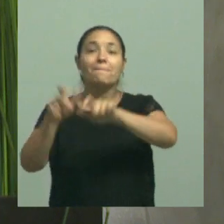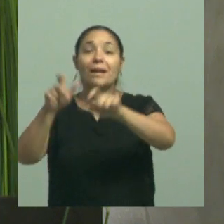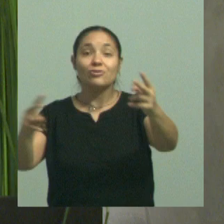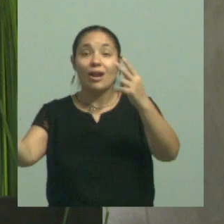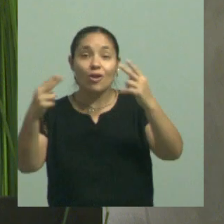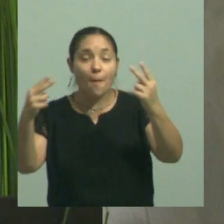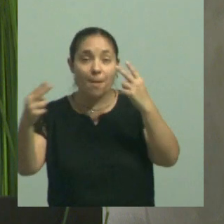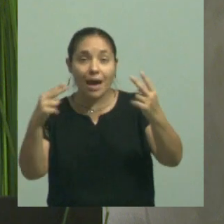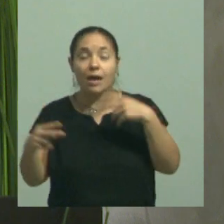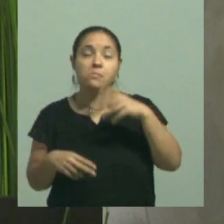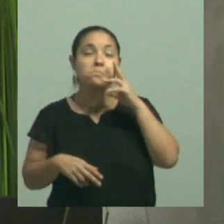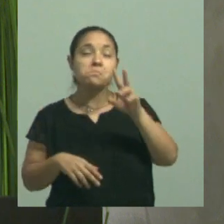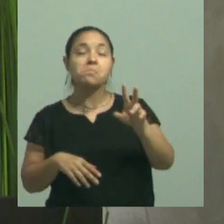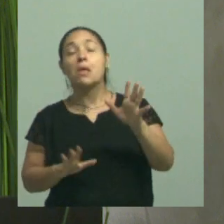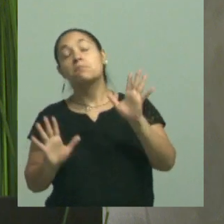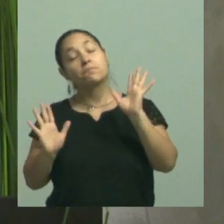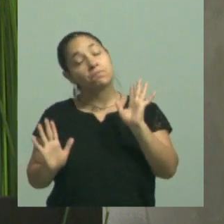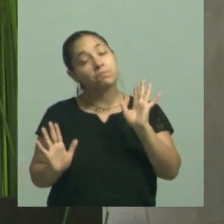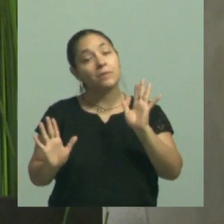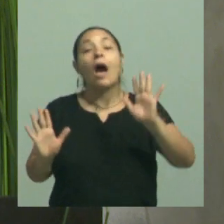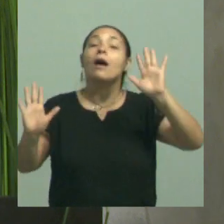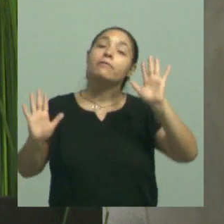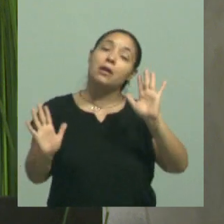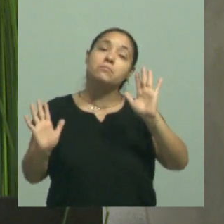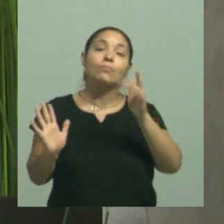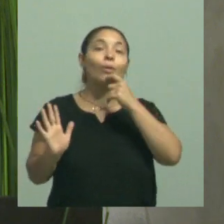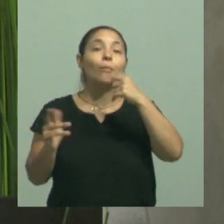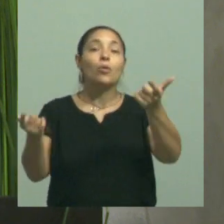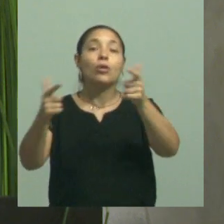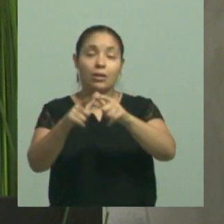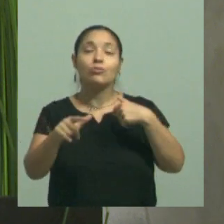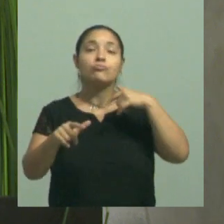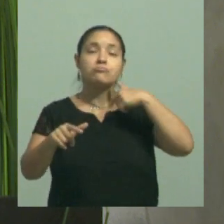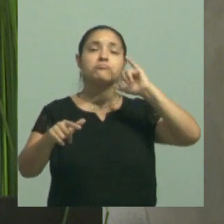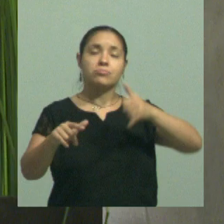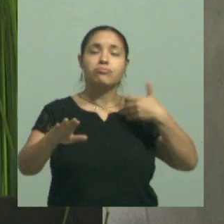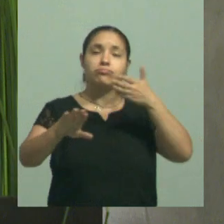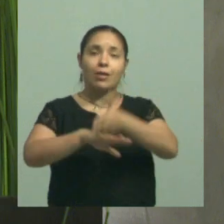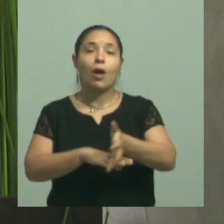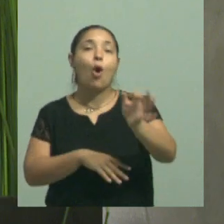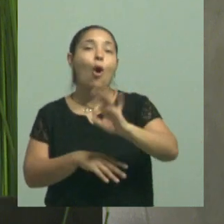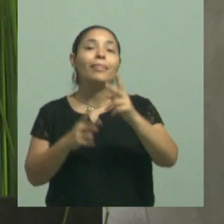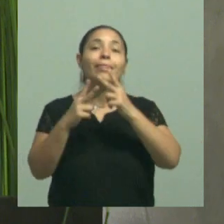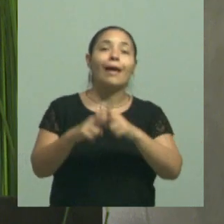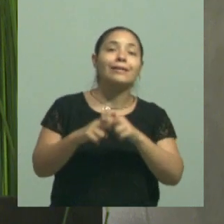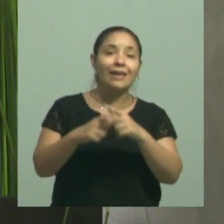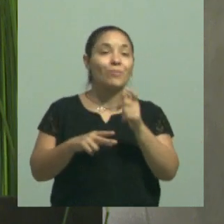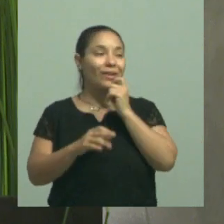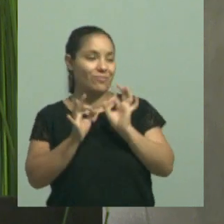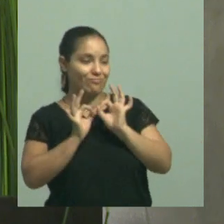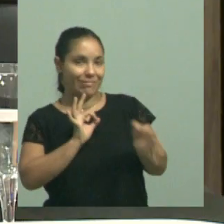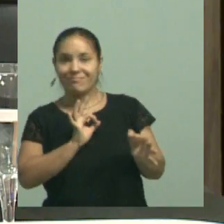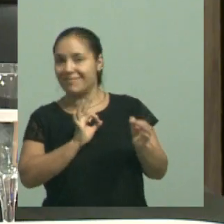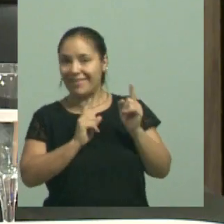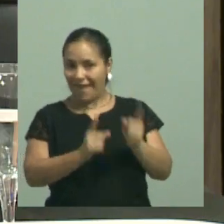del otro lado, que digan, bueno, me animo cuando haya un próximo taller en la universidad o de pronto algún taller por ahí en la zona donde están, ¿no? Porque